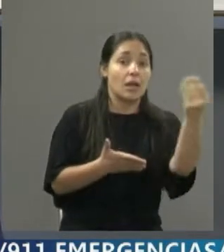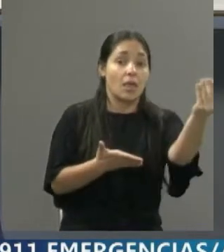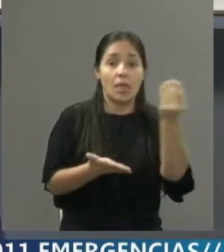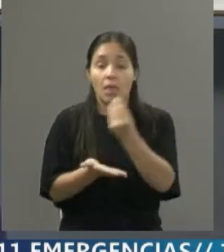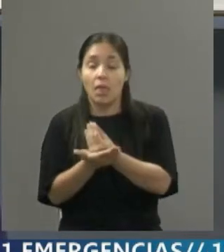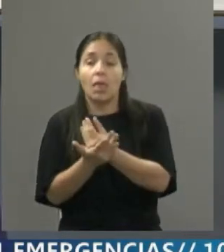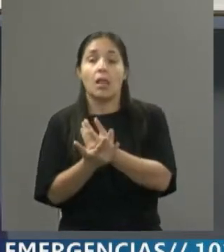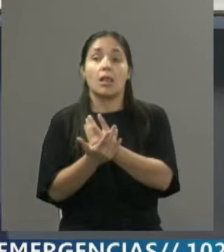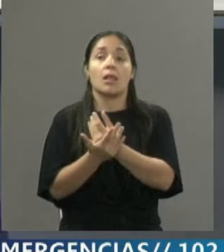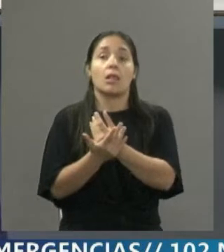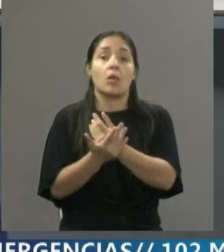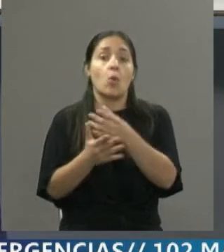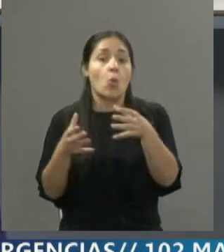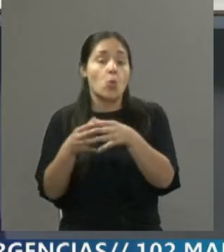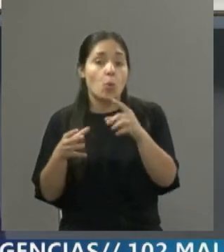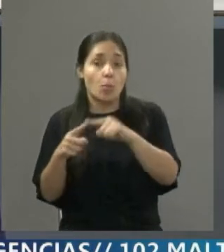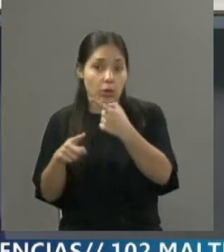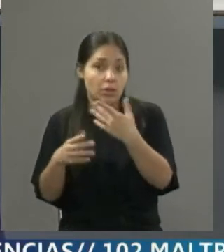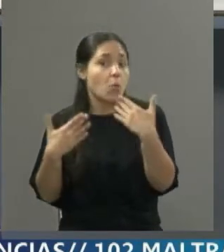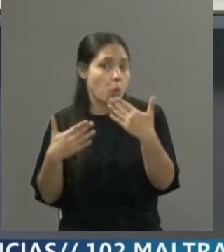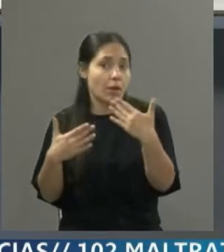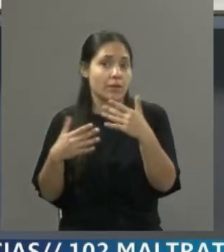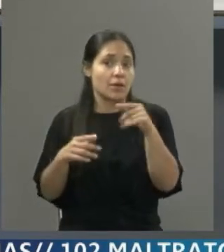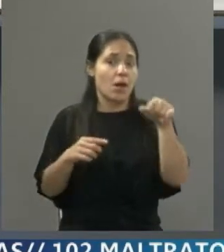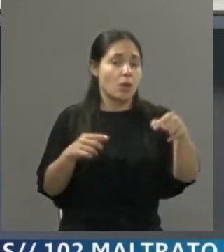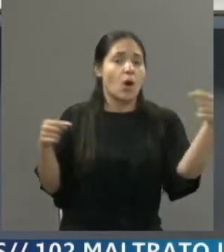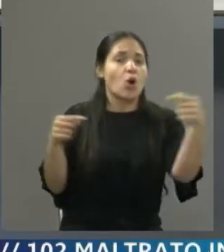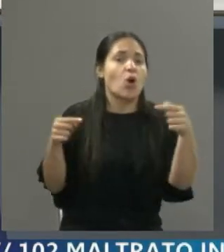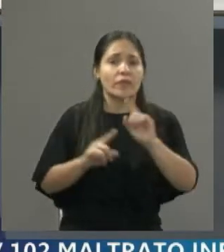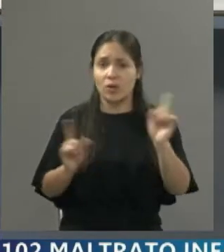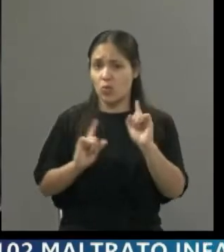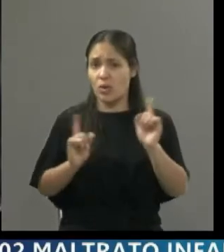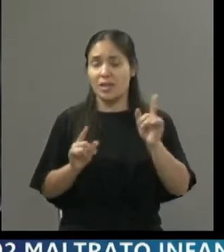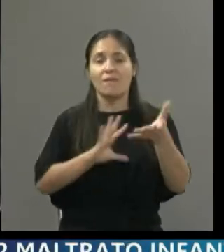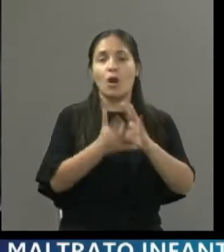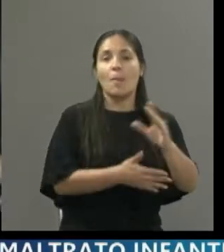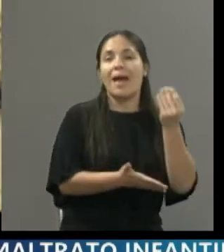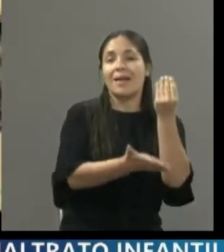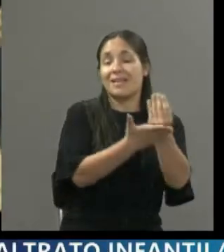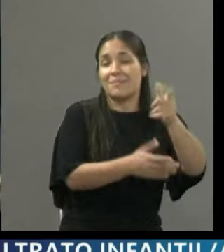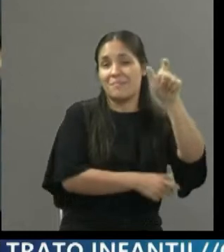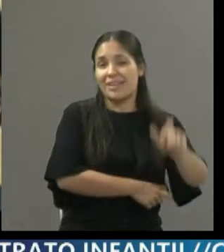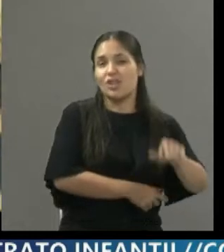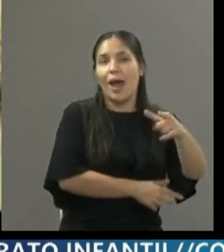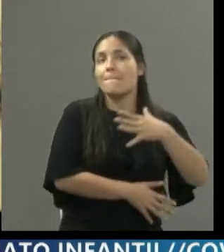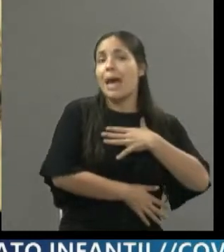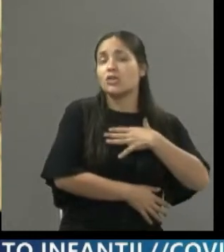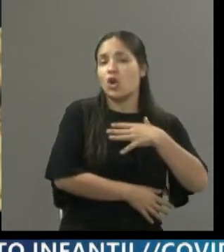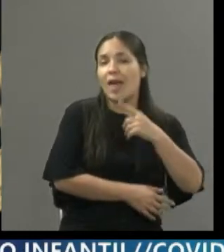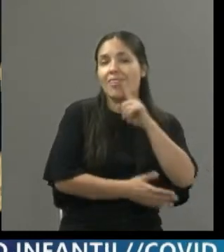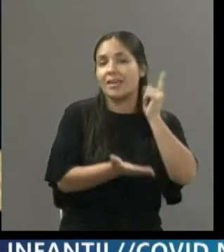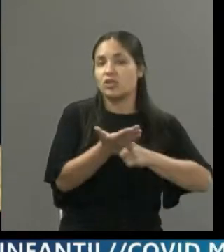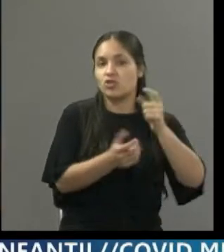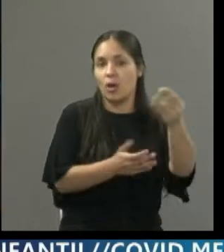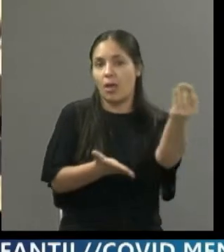quiere participar en algún partido, eso no entra en contradicción porque sería a título personal, ¿no? Nosotros estamos dispuestos a dialogar y